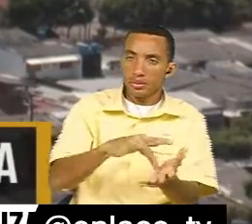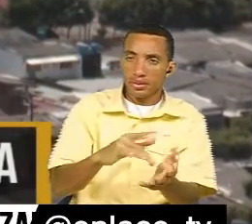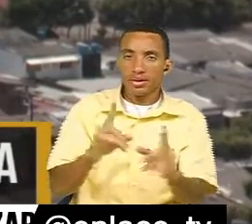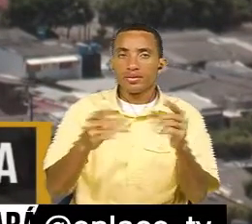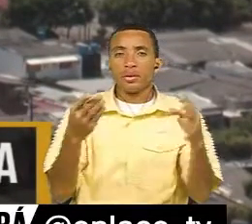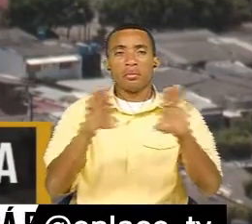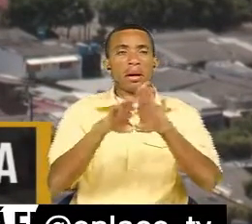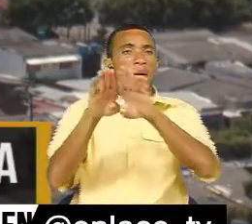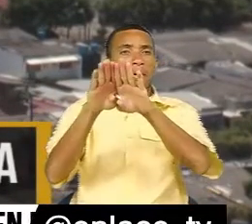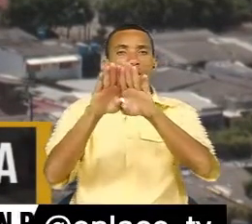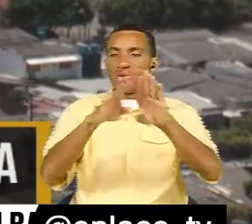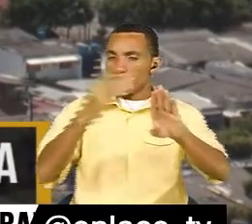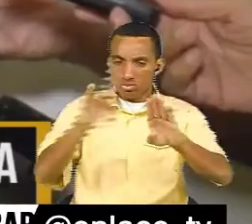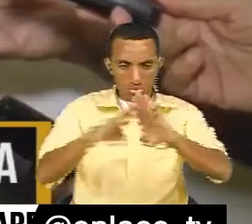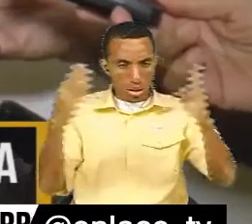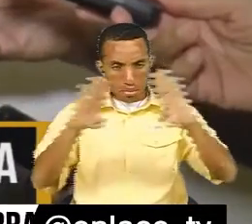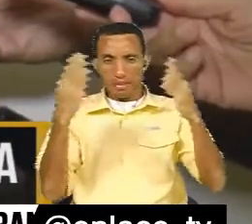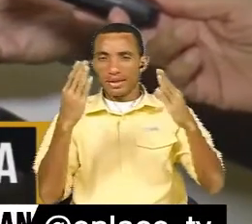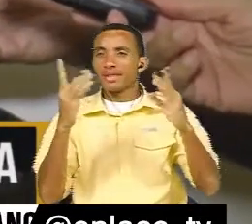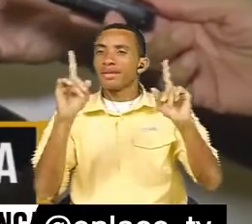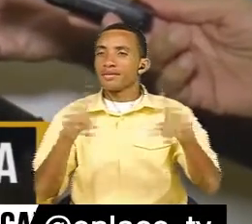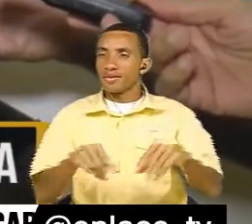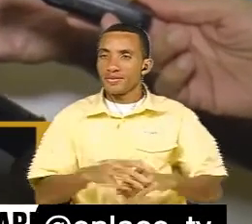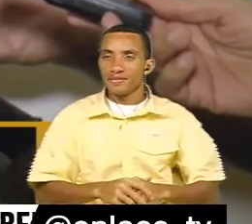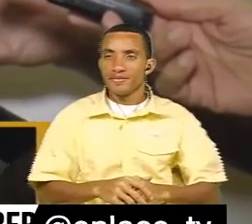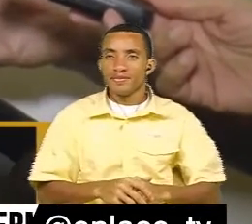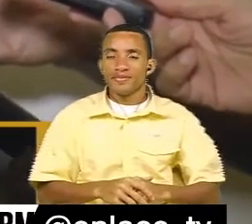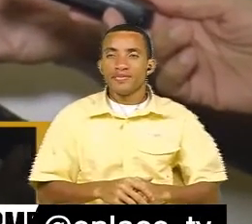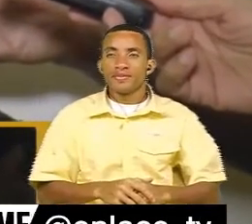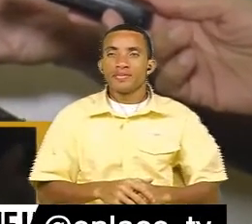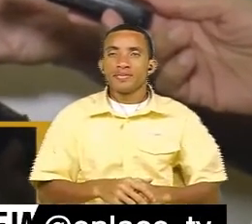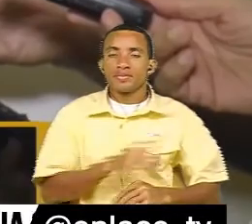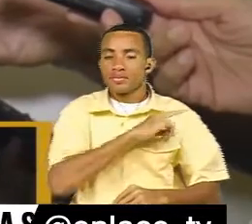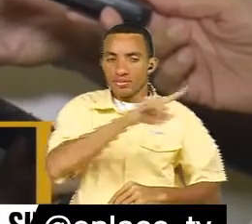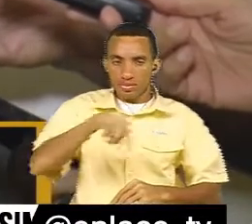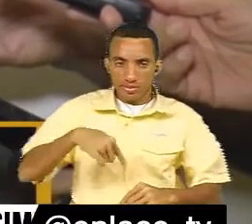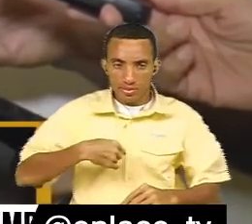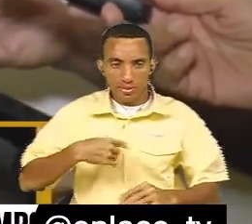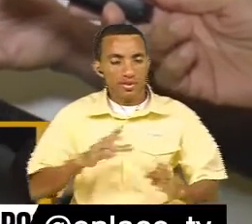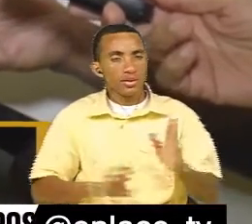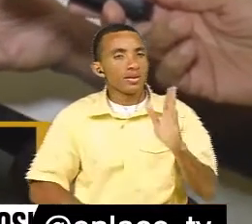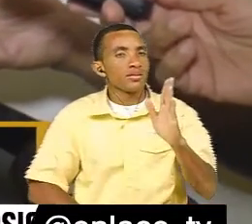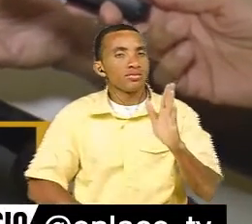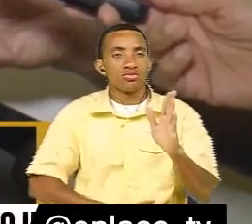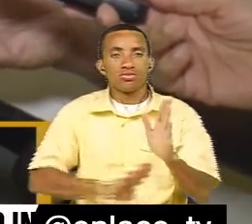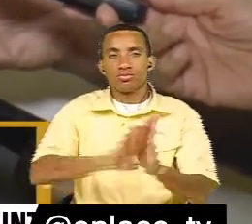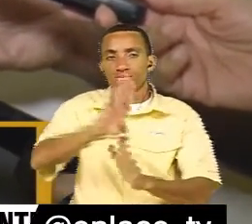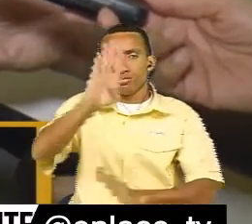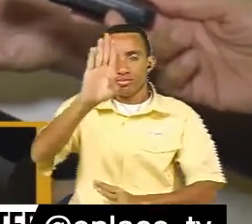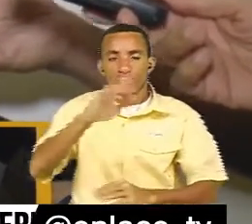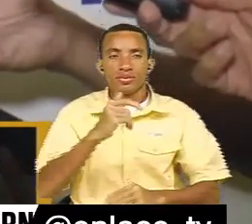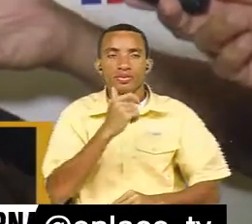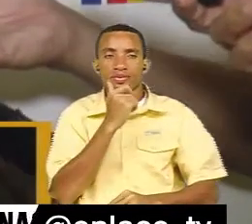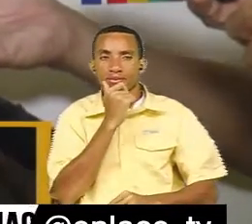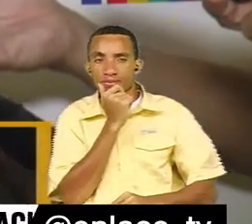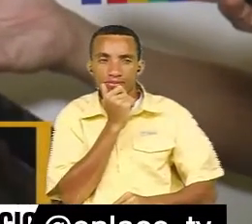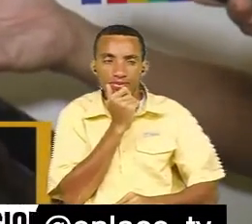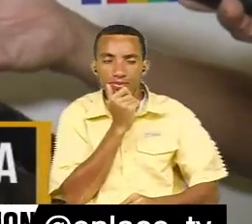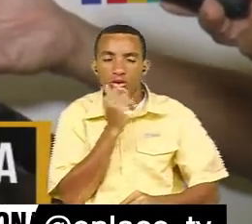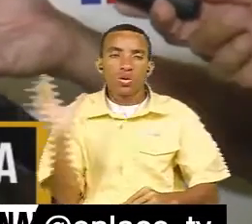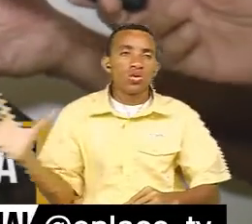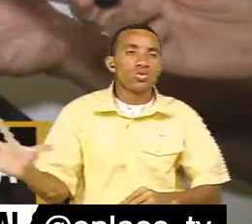largo plazo pueda tener la ciudad. Nos ofrecemos para desarrollar las metodologías y todo lo que tenga que